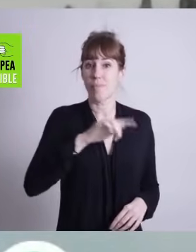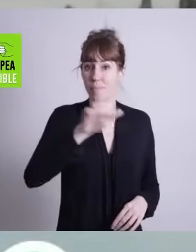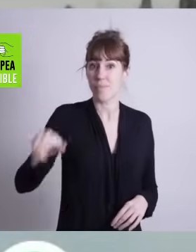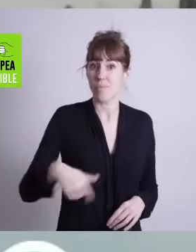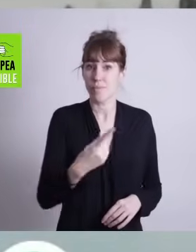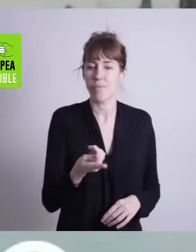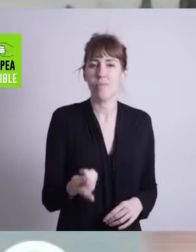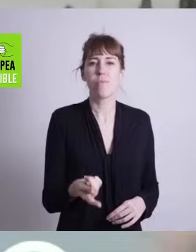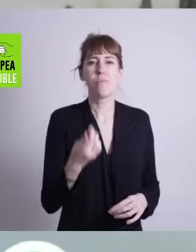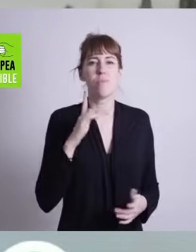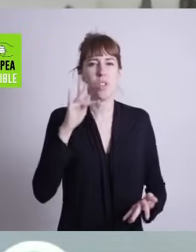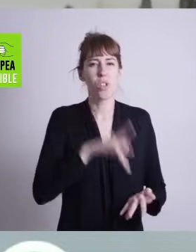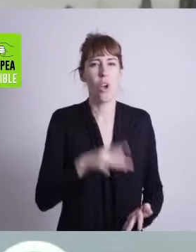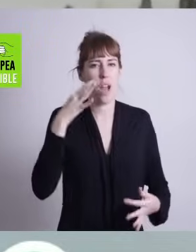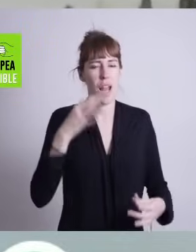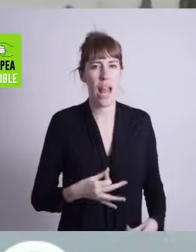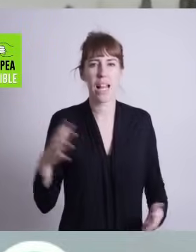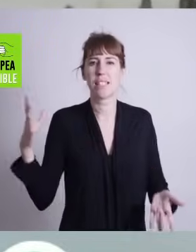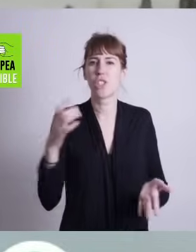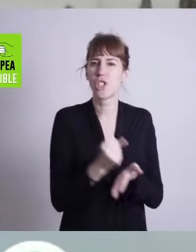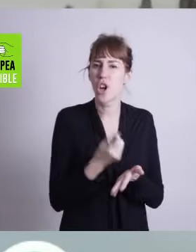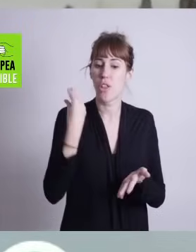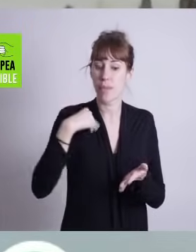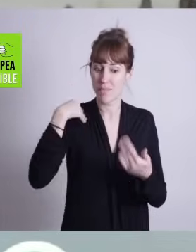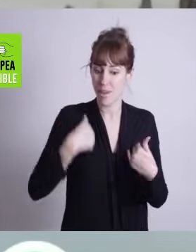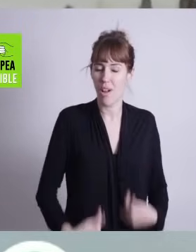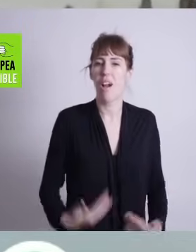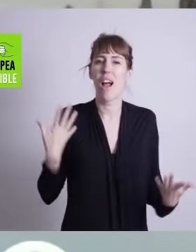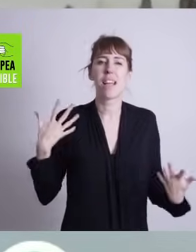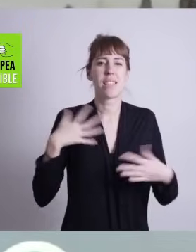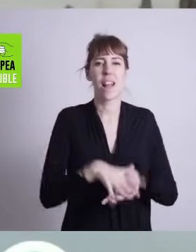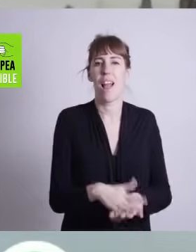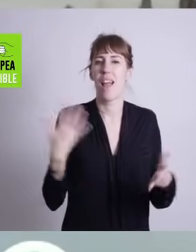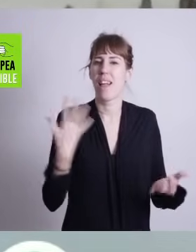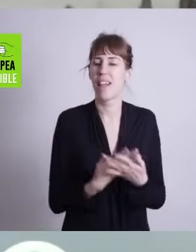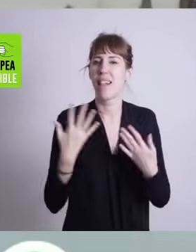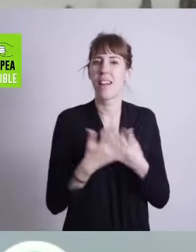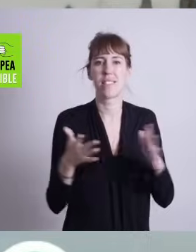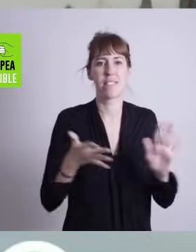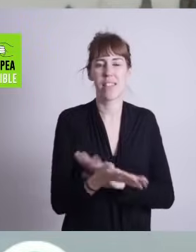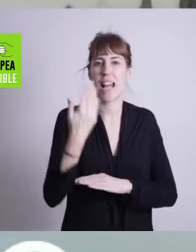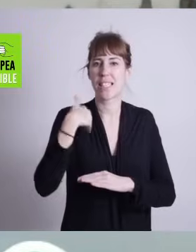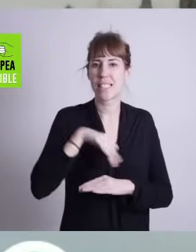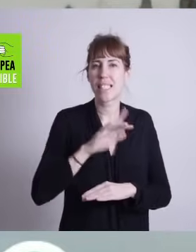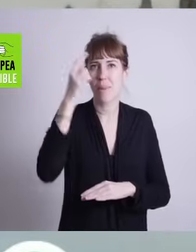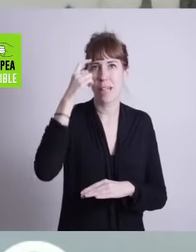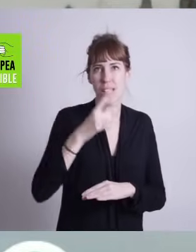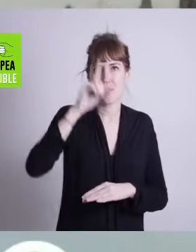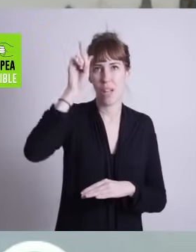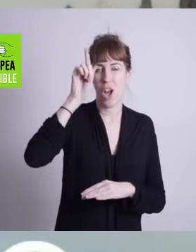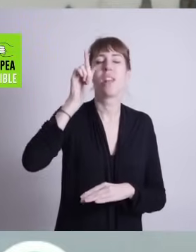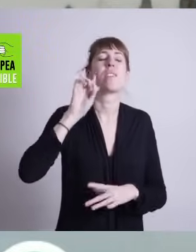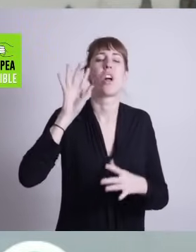cuando realmente integramos todo lo que somos, es cuando podemos decir que estamos conectados con nuestra mente superior.